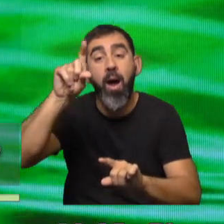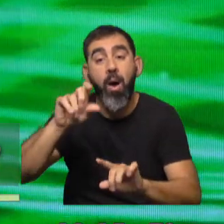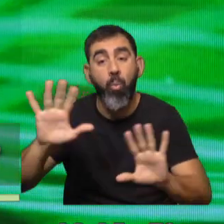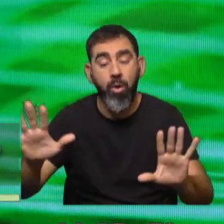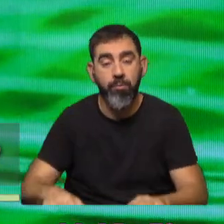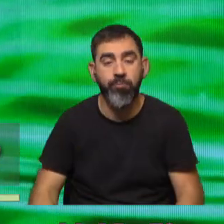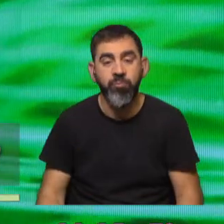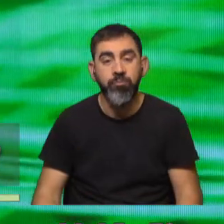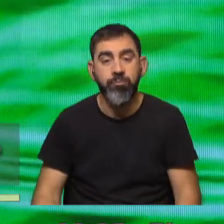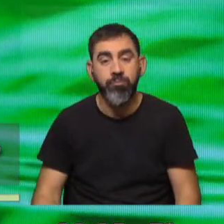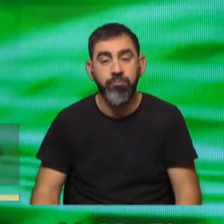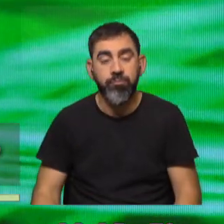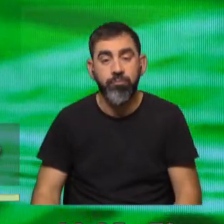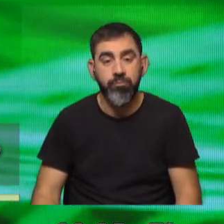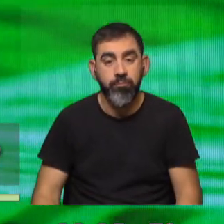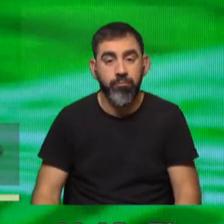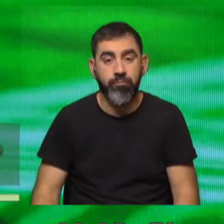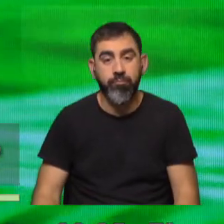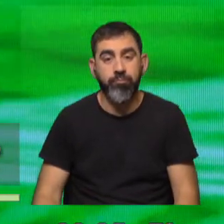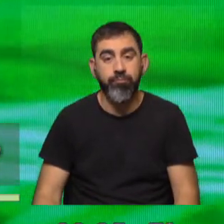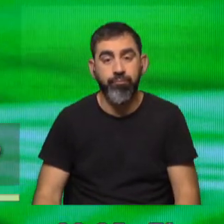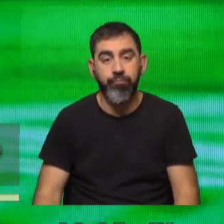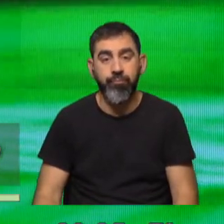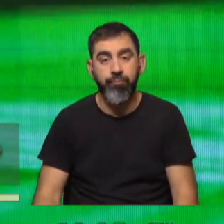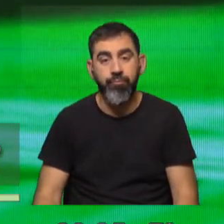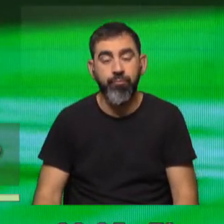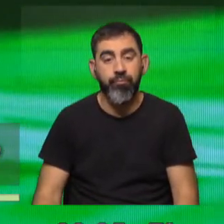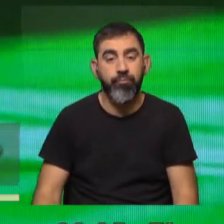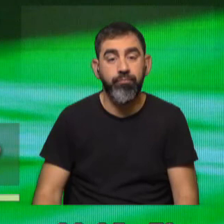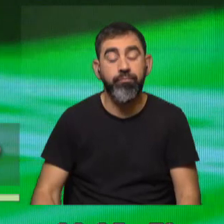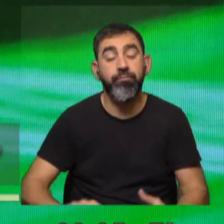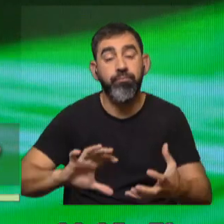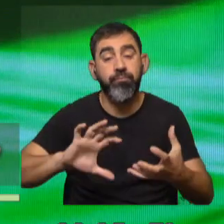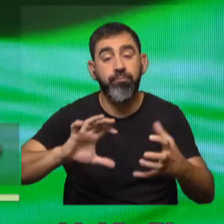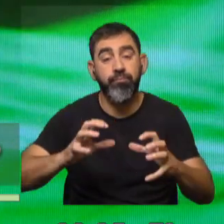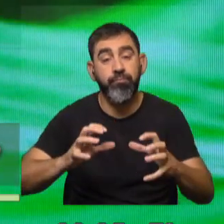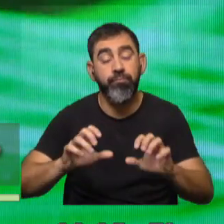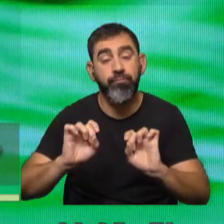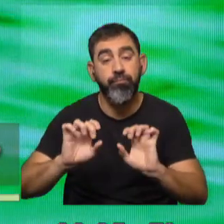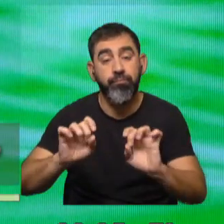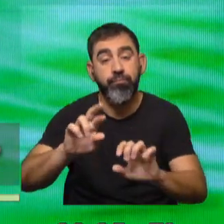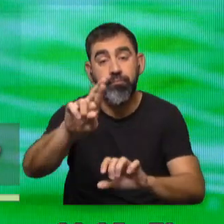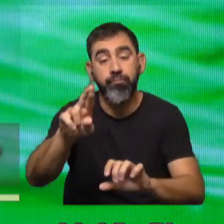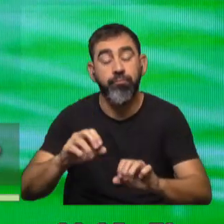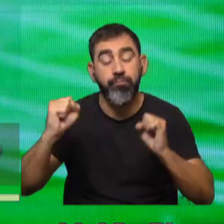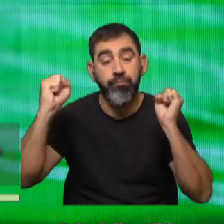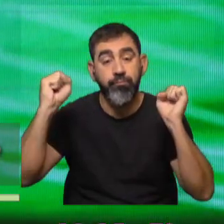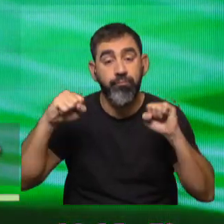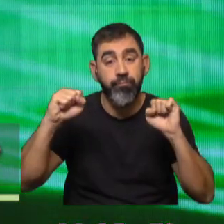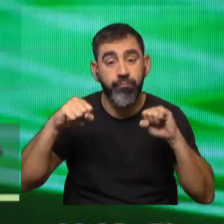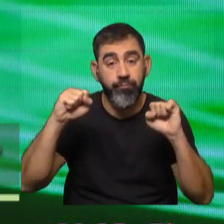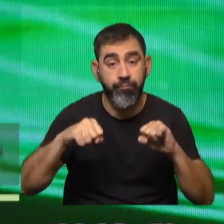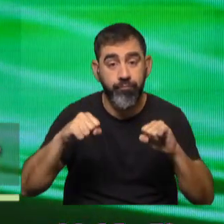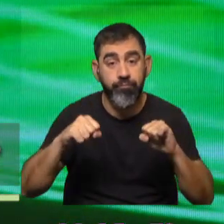paraguas que es acertado así evaluarlo está la crisis en la contaminación del río Santa Lucía